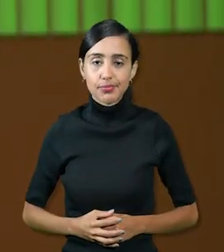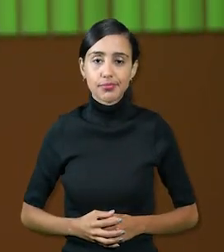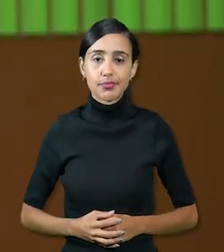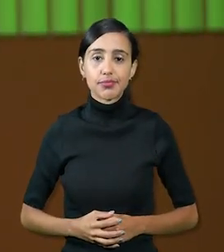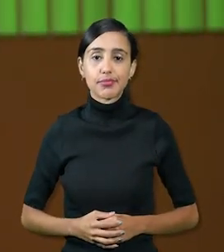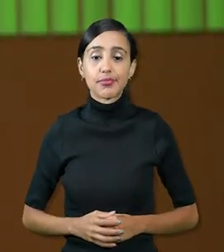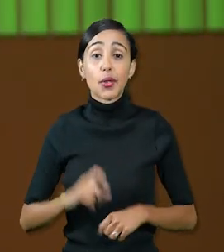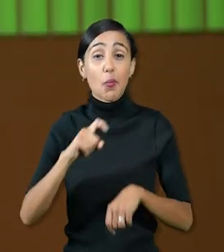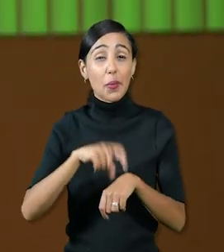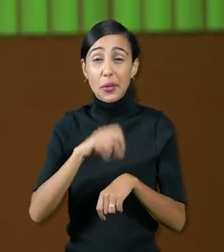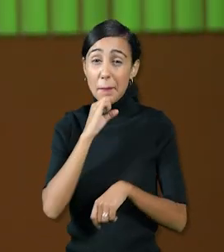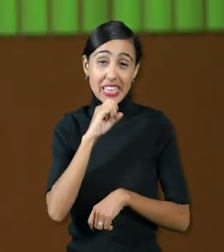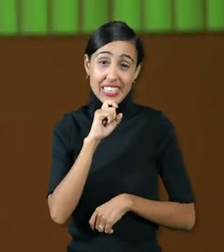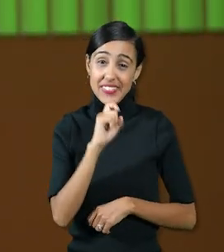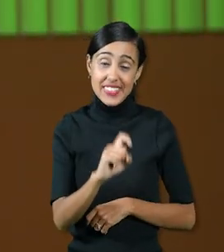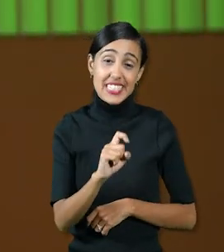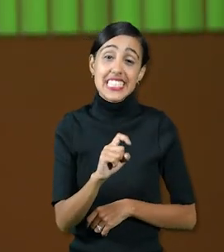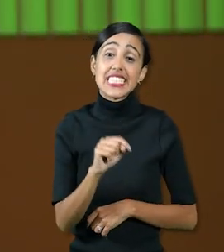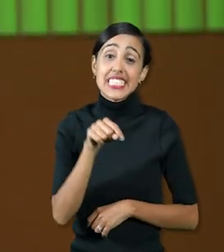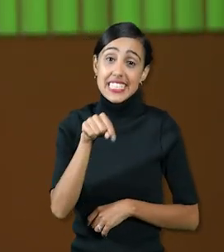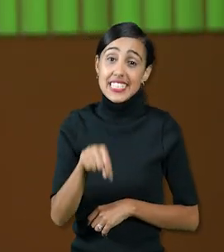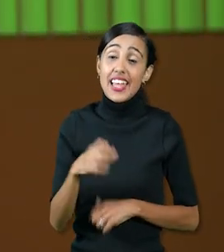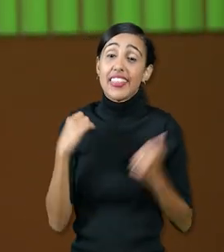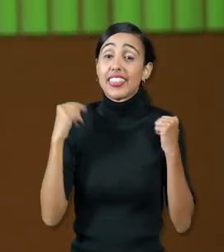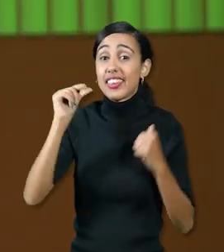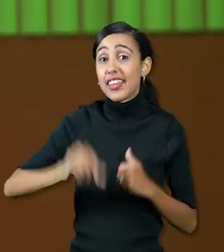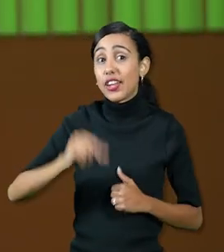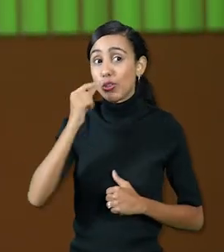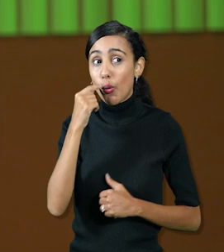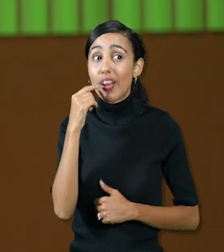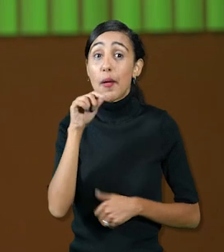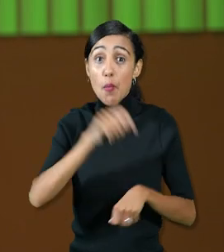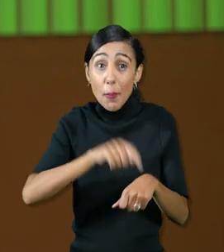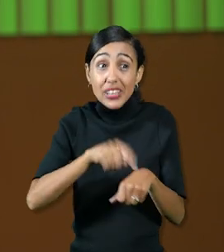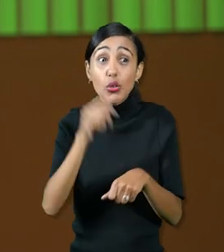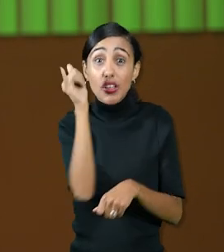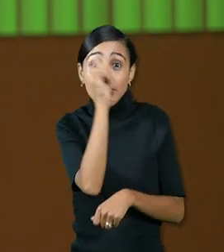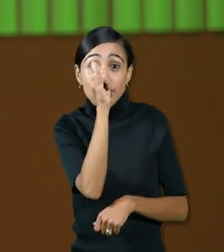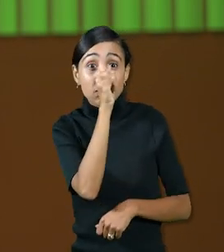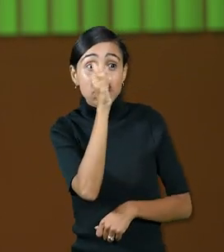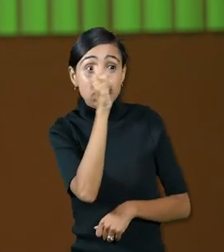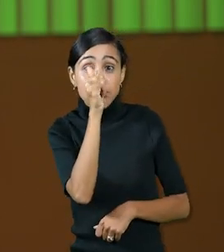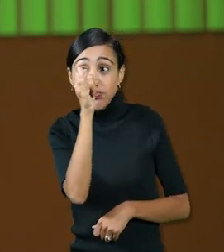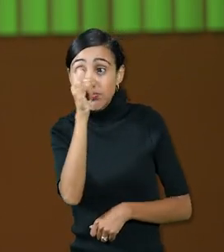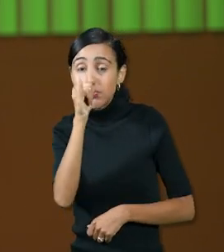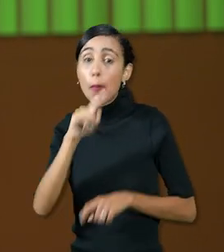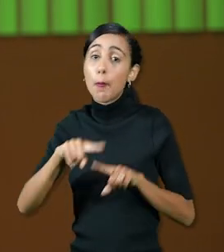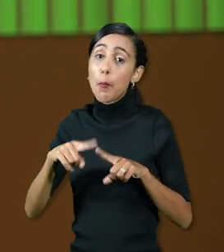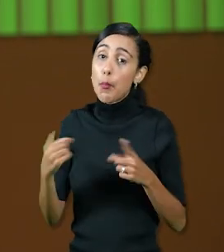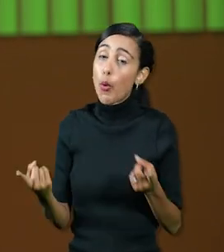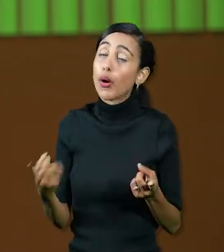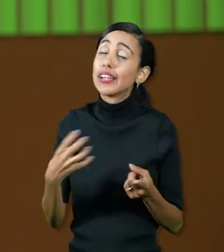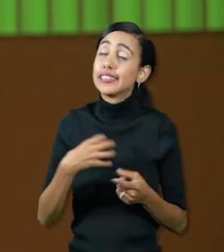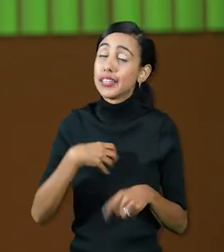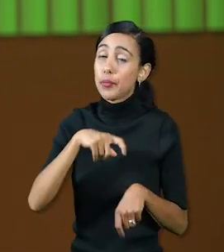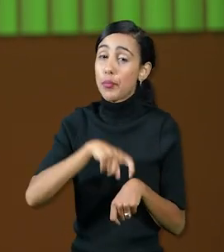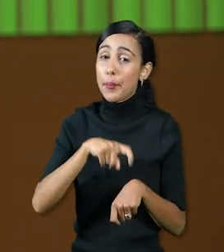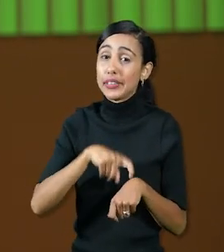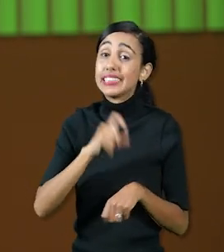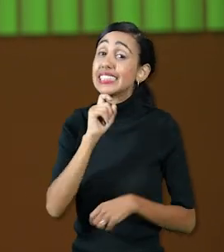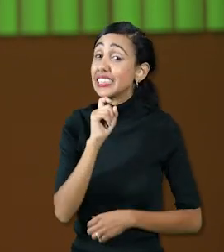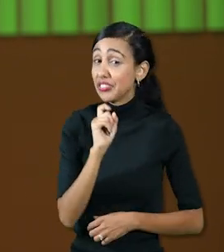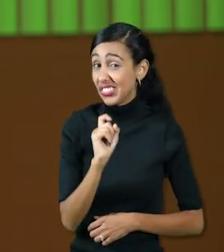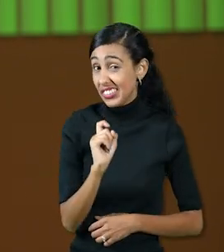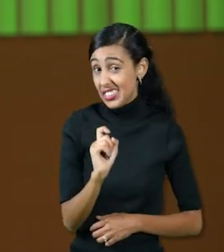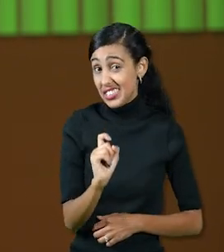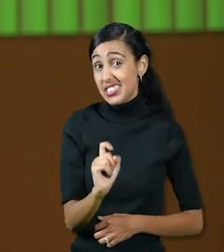los momentos más difíciles que tiene que enfrentar el director es el rodaje. Un rodaje tiene momentos en que son